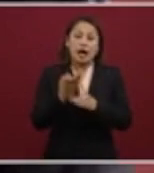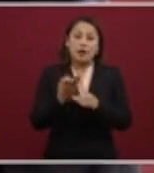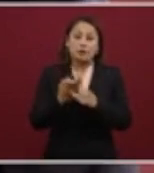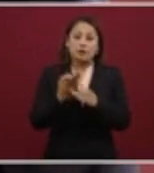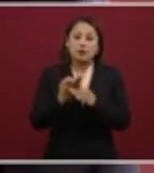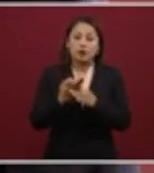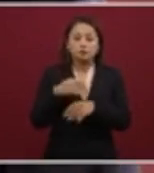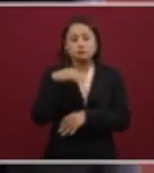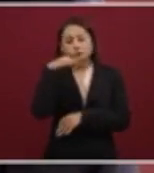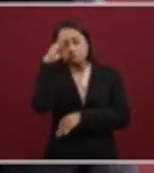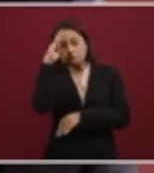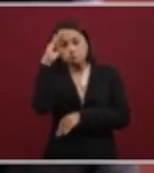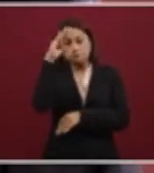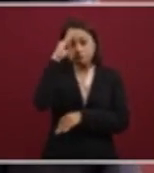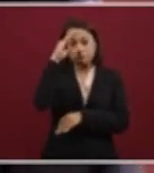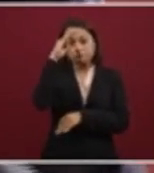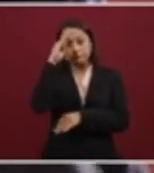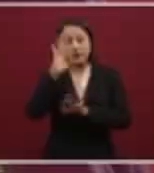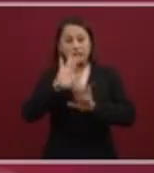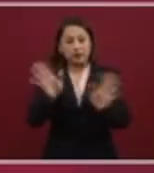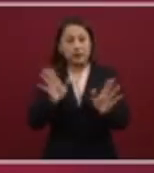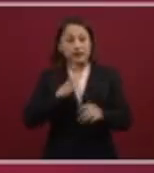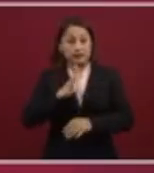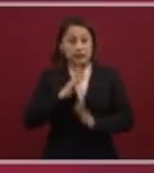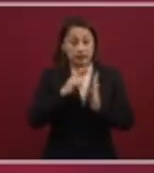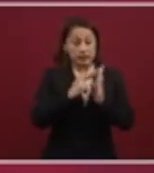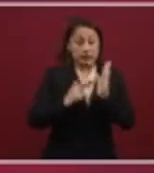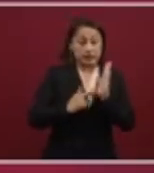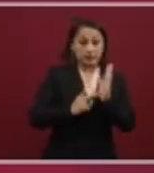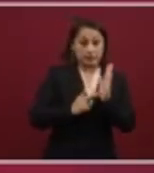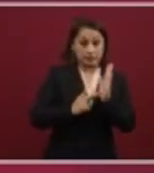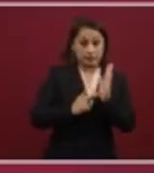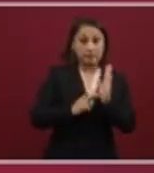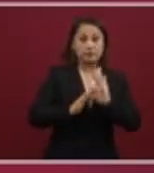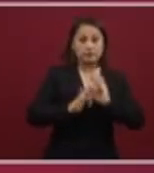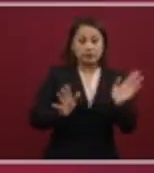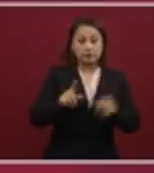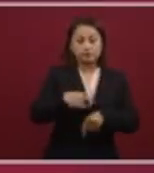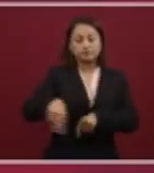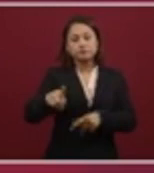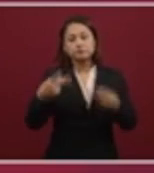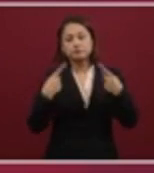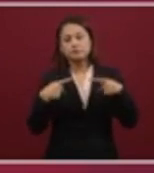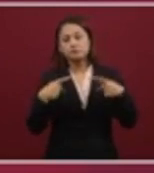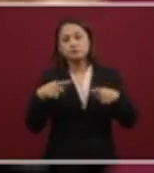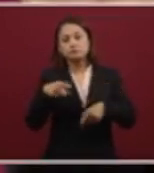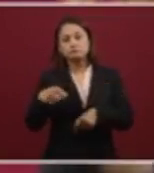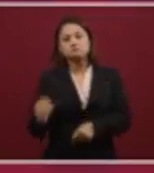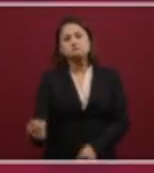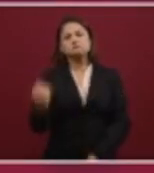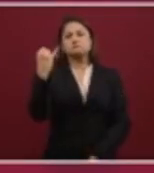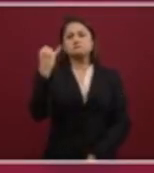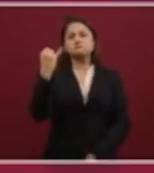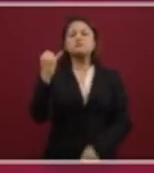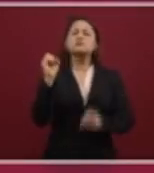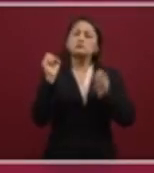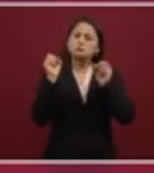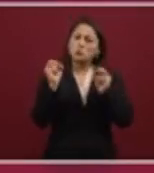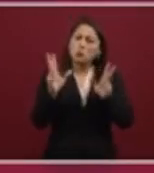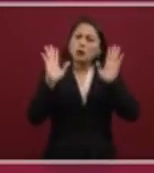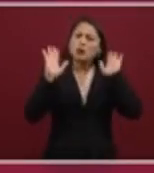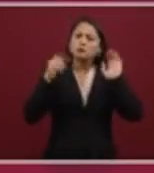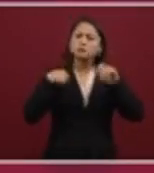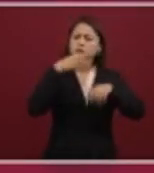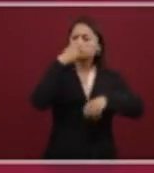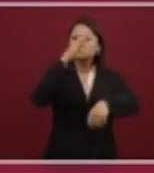el nuevo marco y la gente dice, sí, es importante. Entonces, yo convoco,